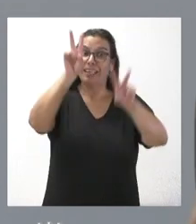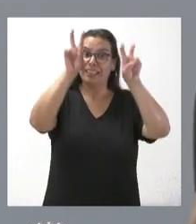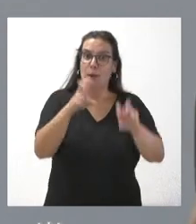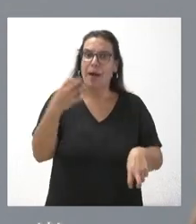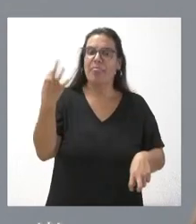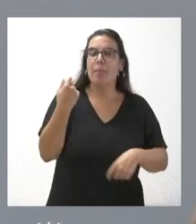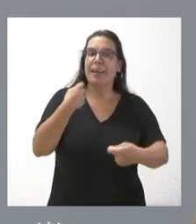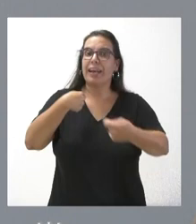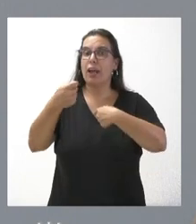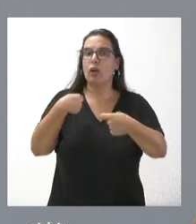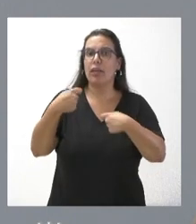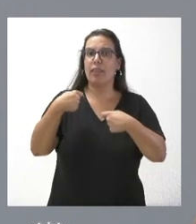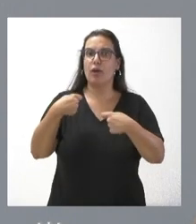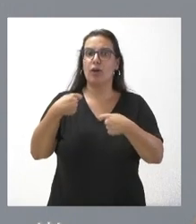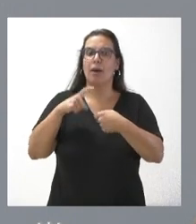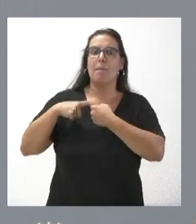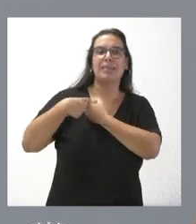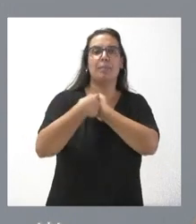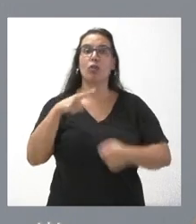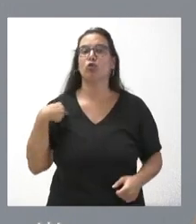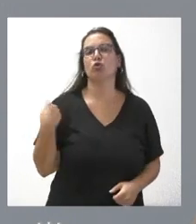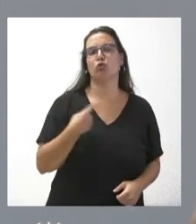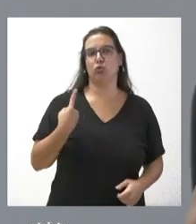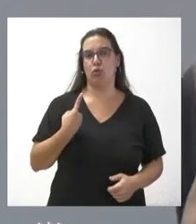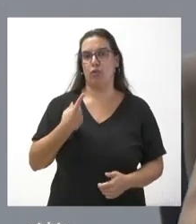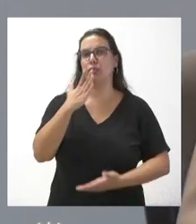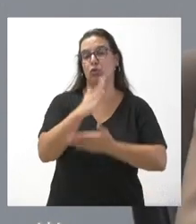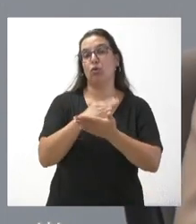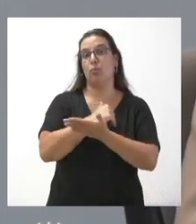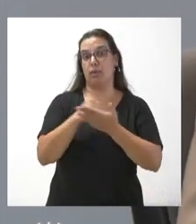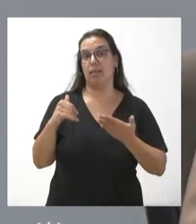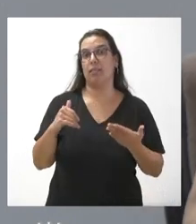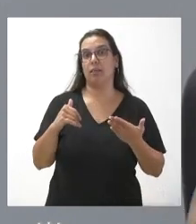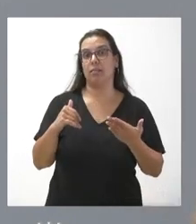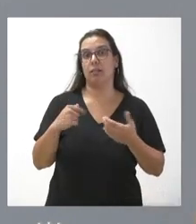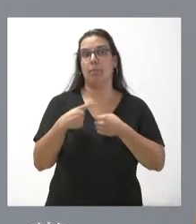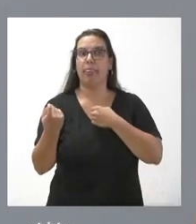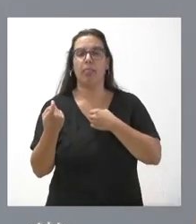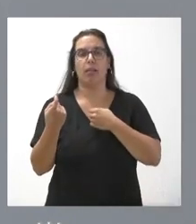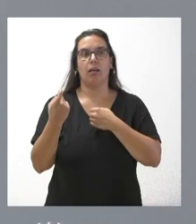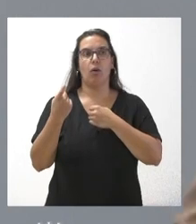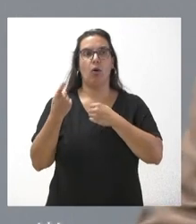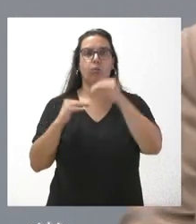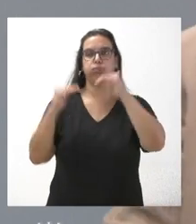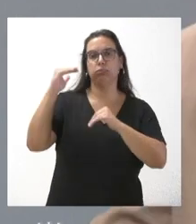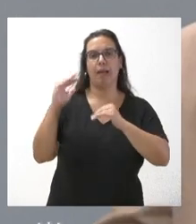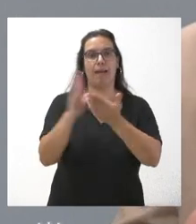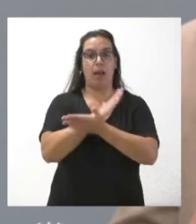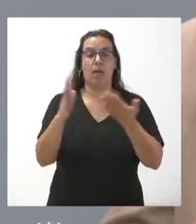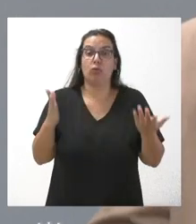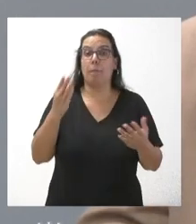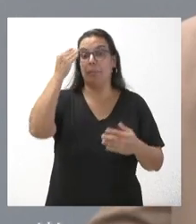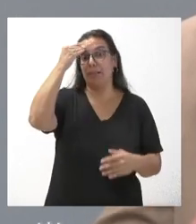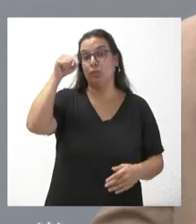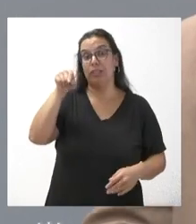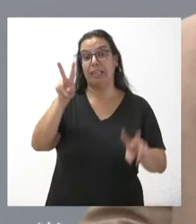de negociación multilateral, es decir, con la participación de todas las comunidades autónomas sin exclusión de ninguna y, por tanto, no nos parece que un tema